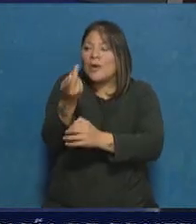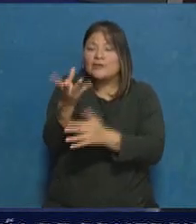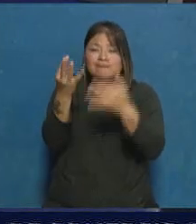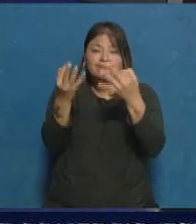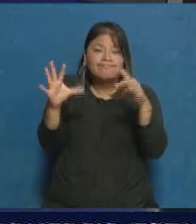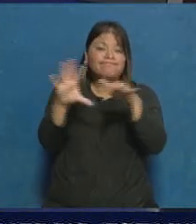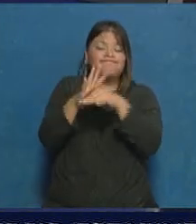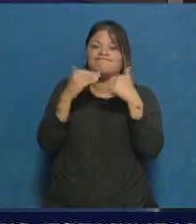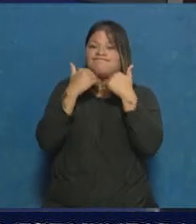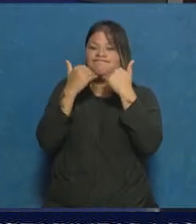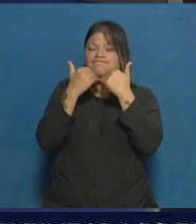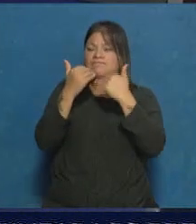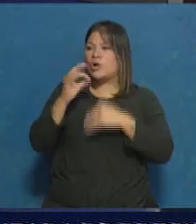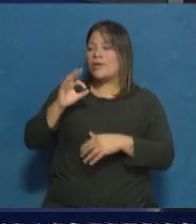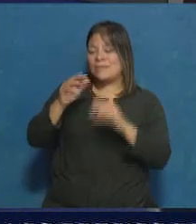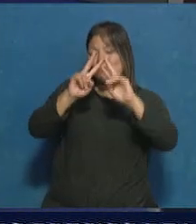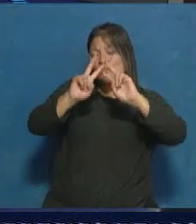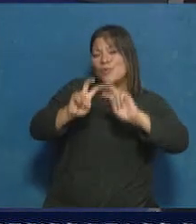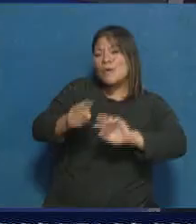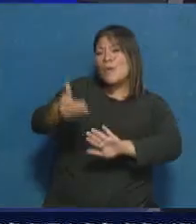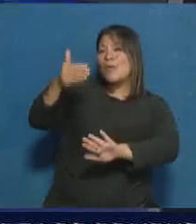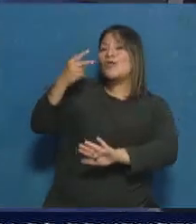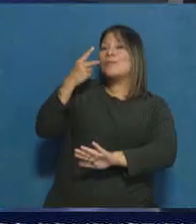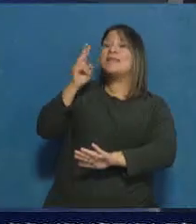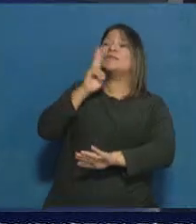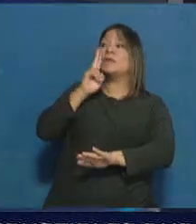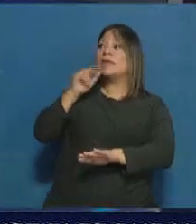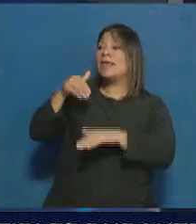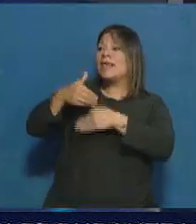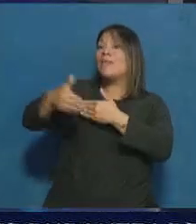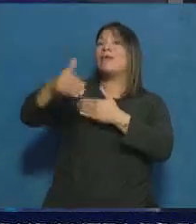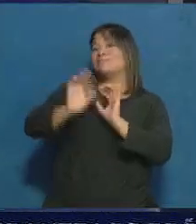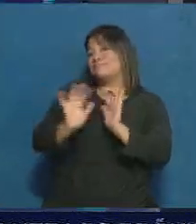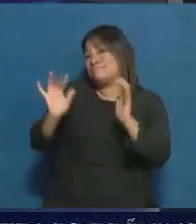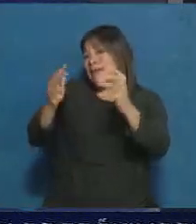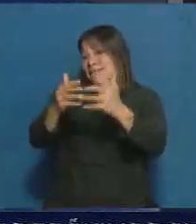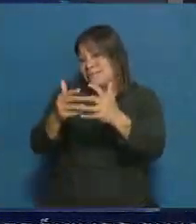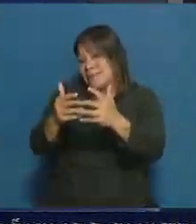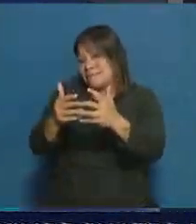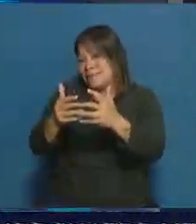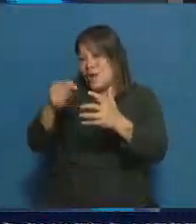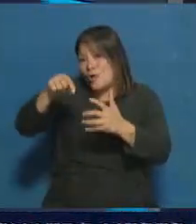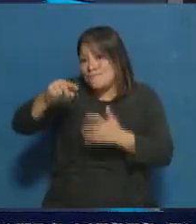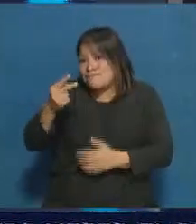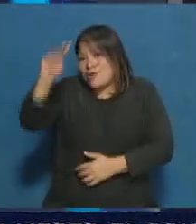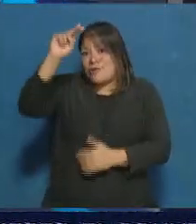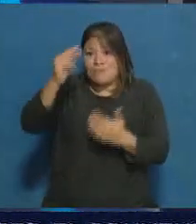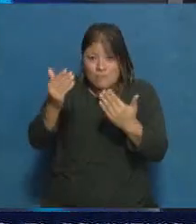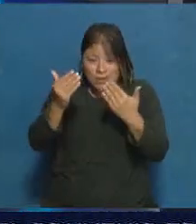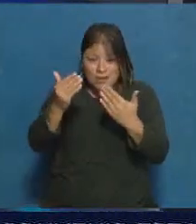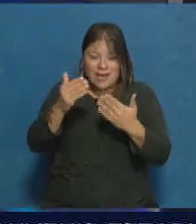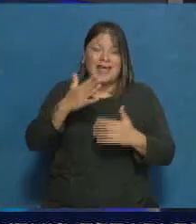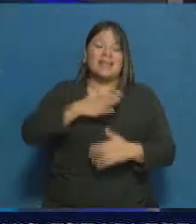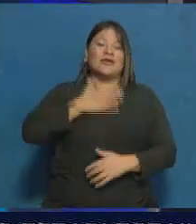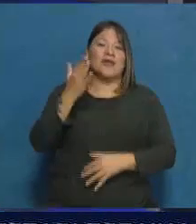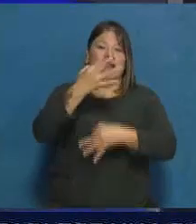en el 2019, que vino después la pandemia, es decir, que hoy incluso podríamos estar peor, y esto es lo que nos decía José Tomás.